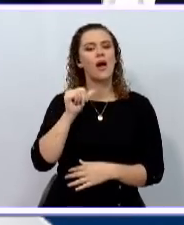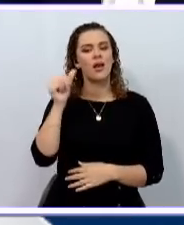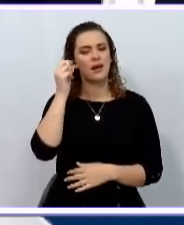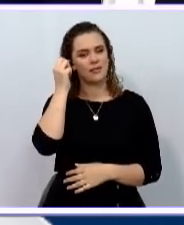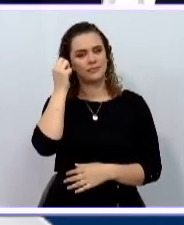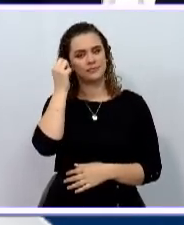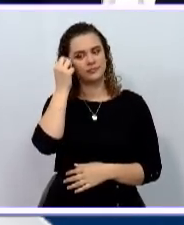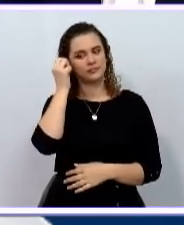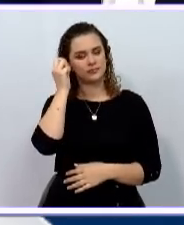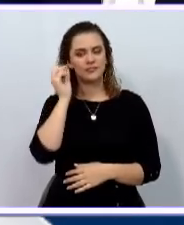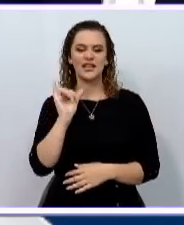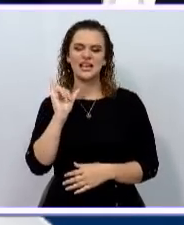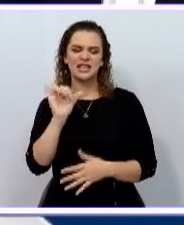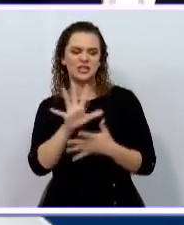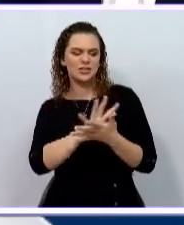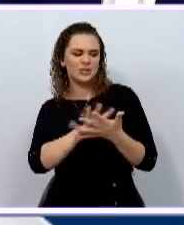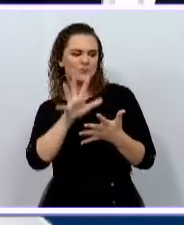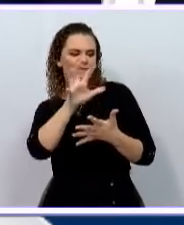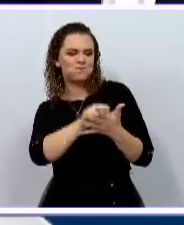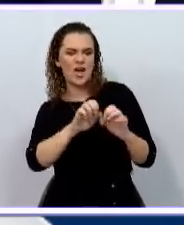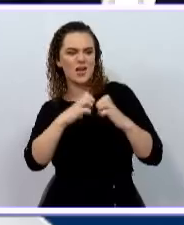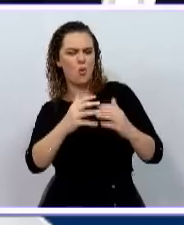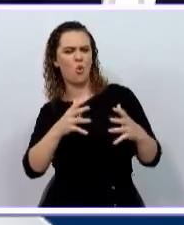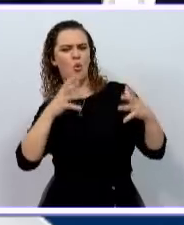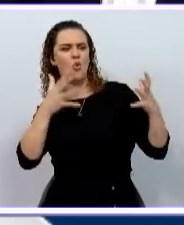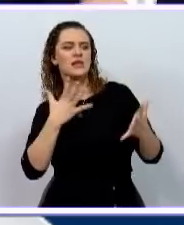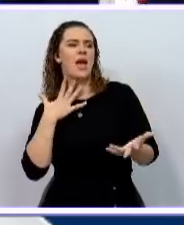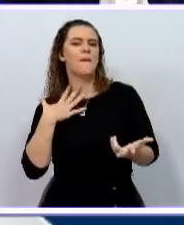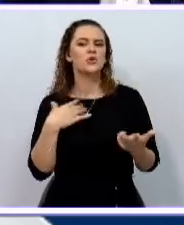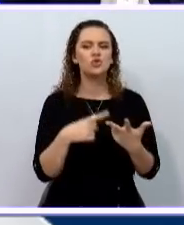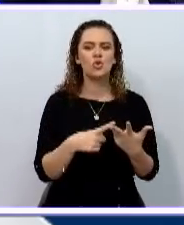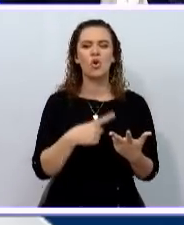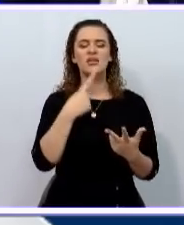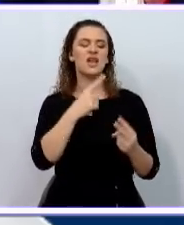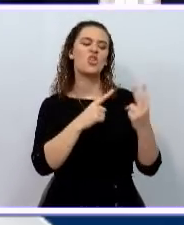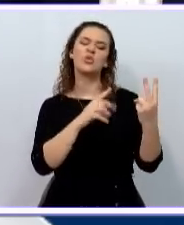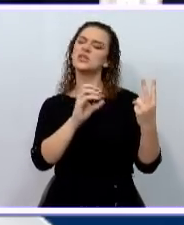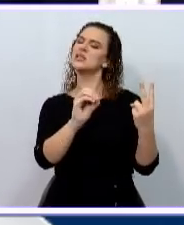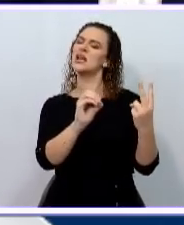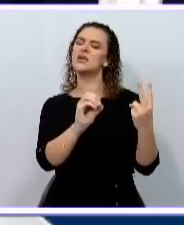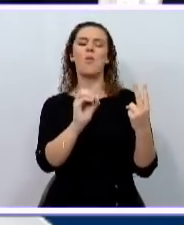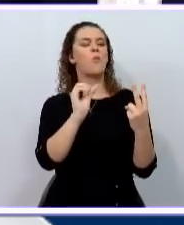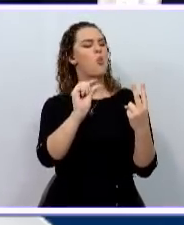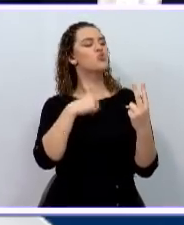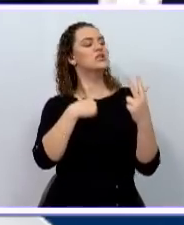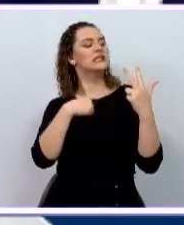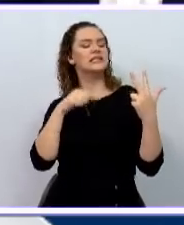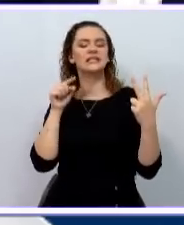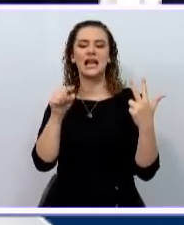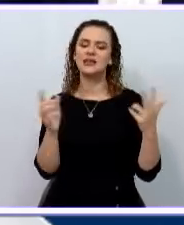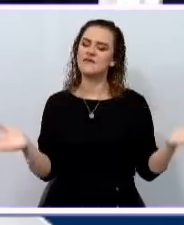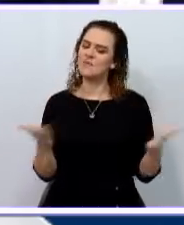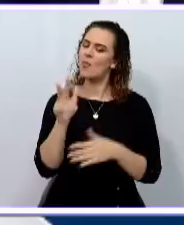liga que es esa voracidad de equipo grande es más después del uno cero Incluso le sale muy barato incluso